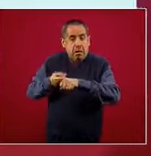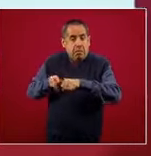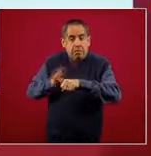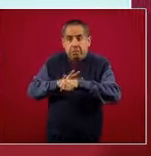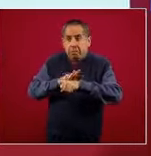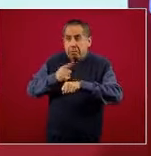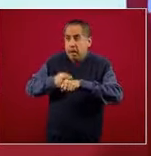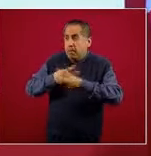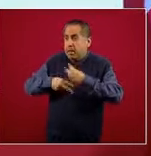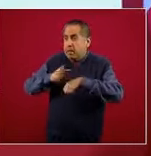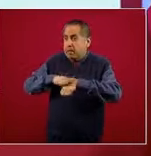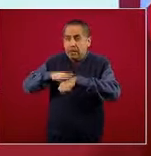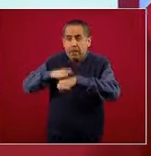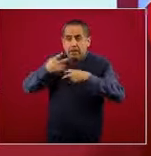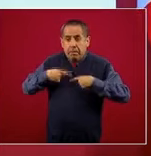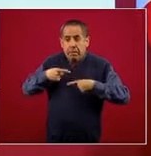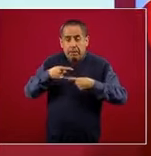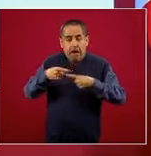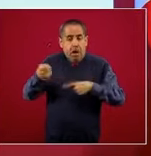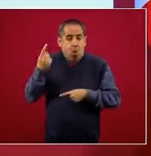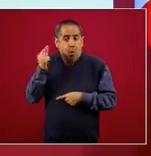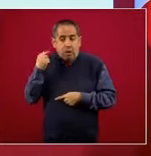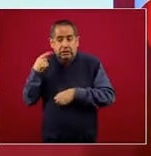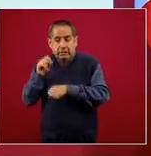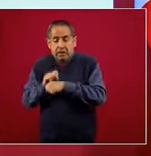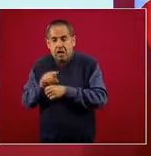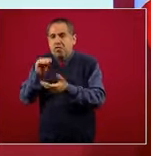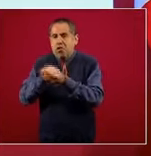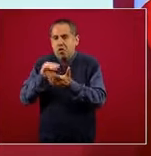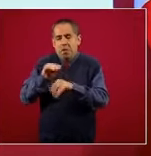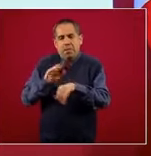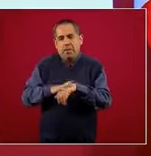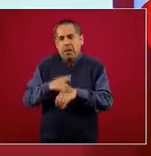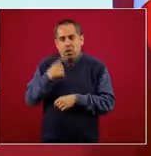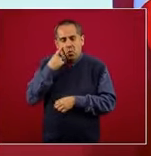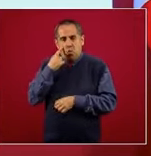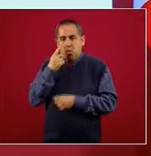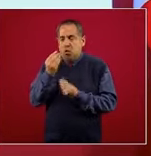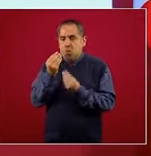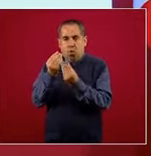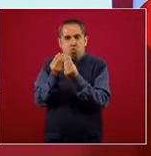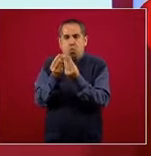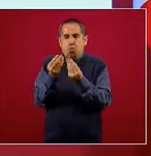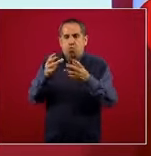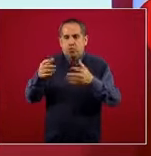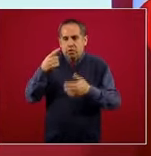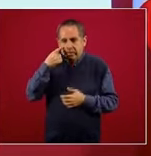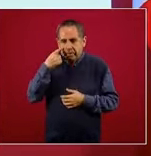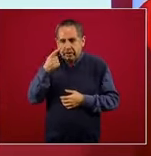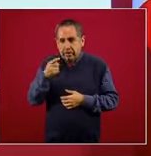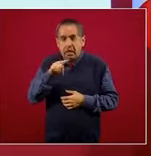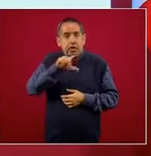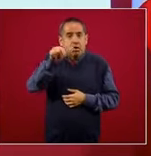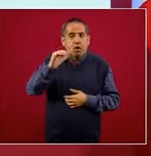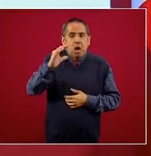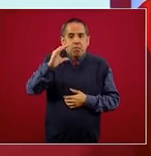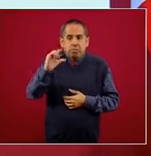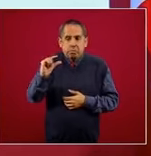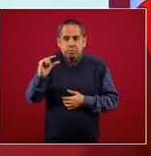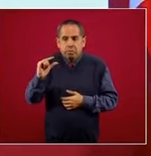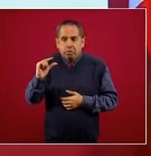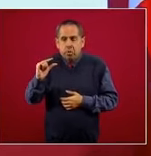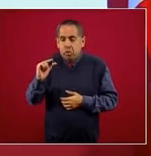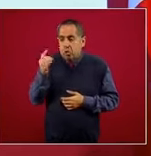estar prácticamente en las últimas semanas con la mayor carga de casos. Vemos una reducción para